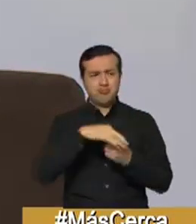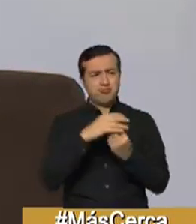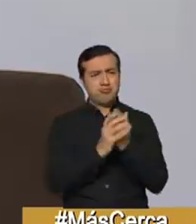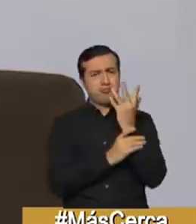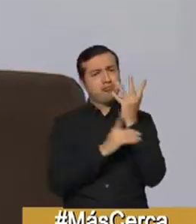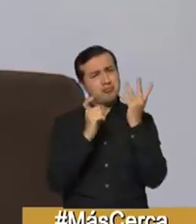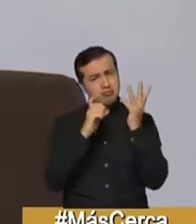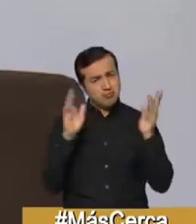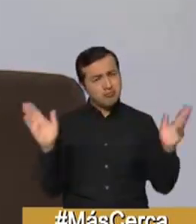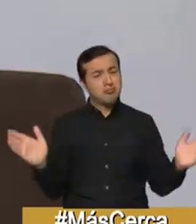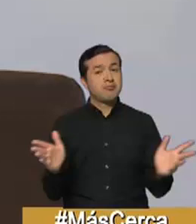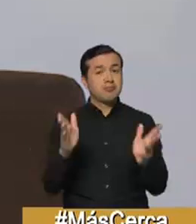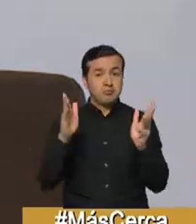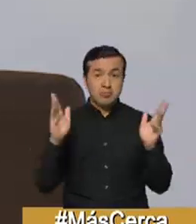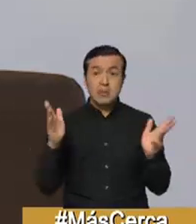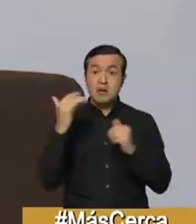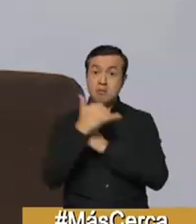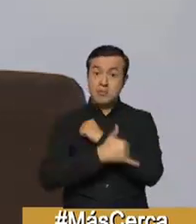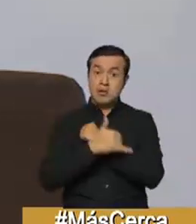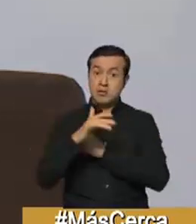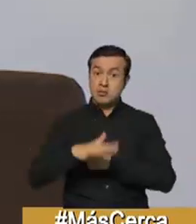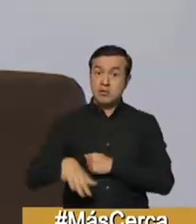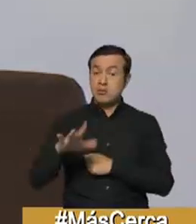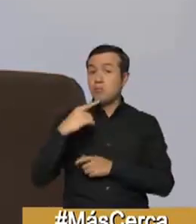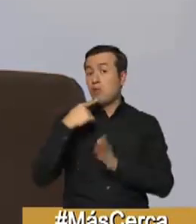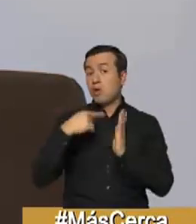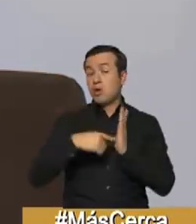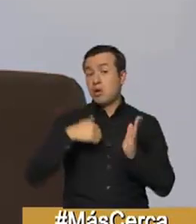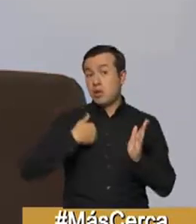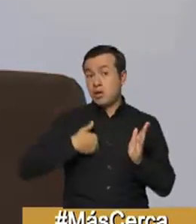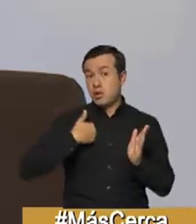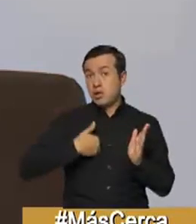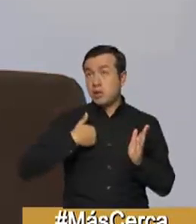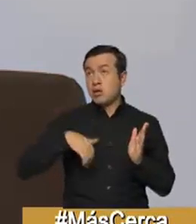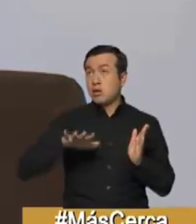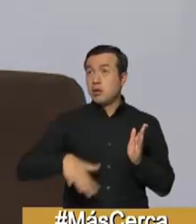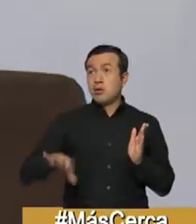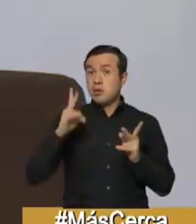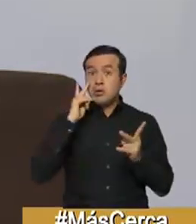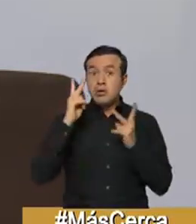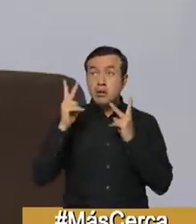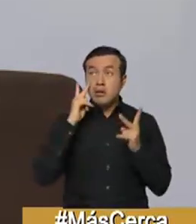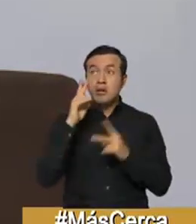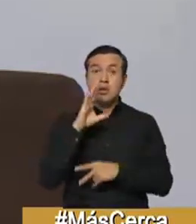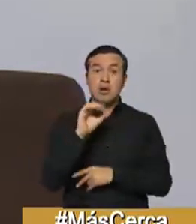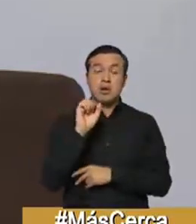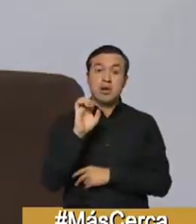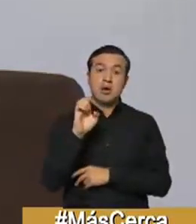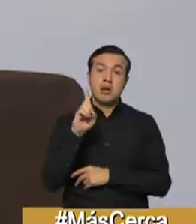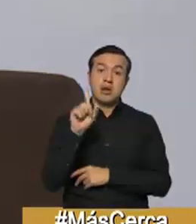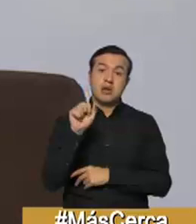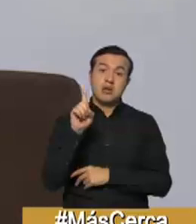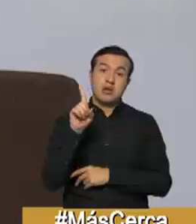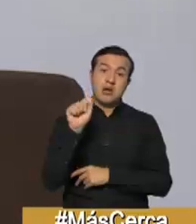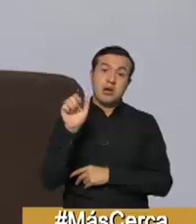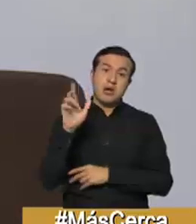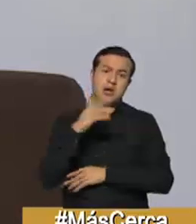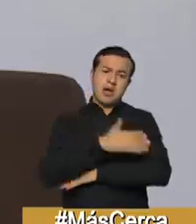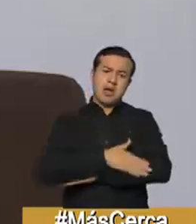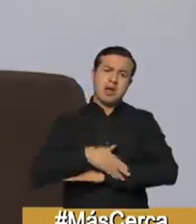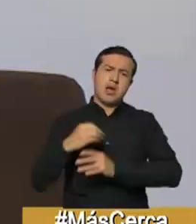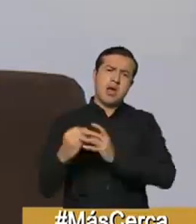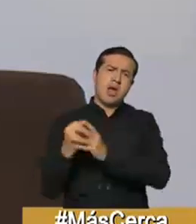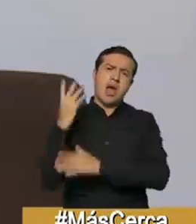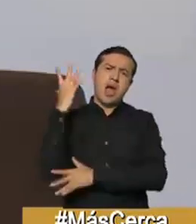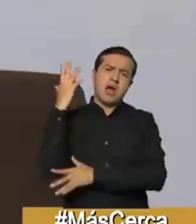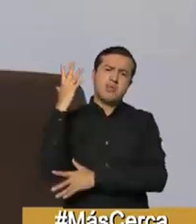árboles. Vamos a países, por ejemplo, en Argentina, en Buenos Aires, tú puedes ver los jacarandas, avenidas inmensas,